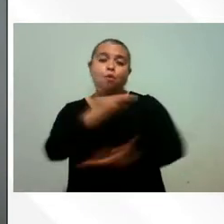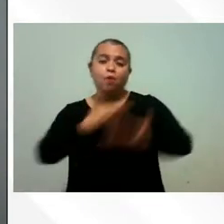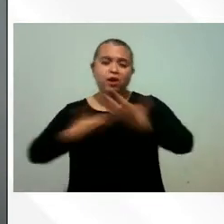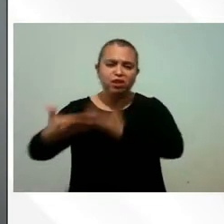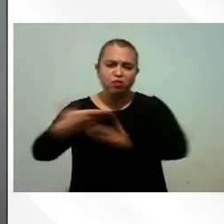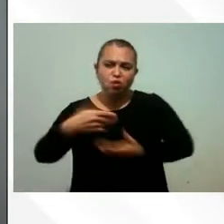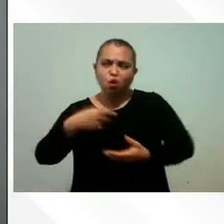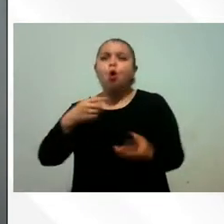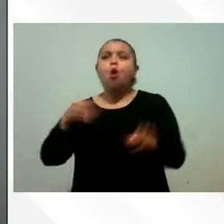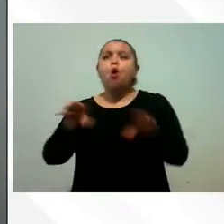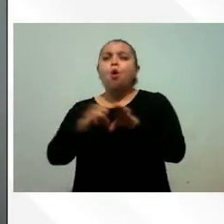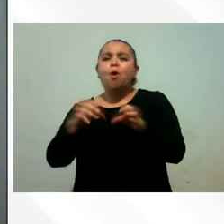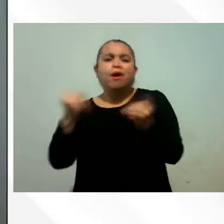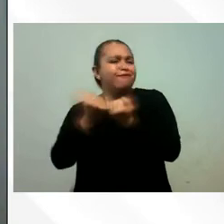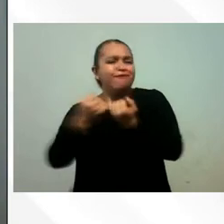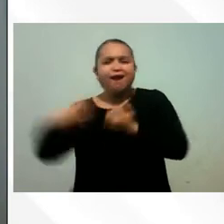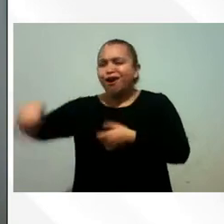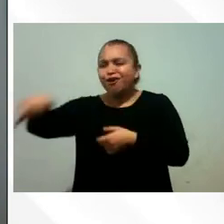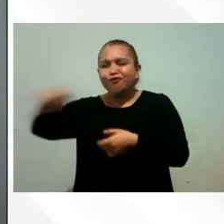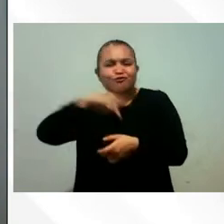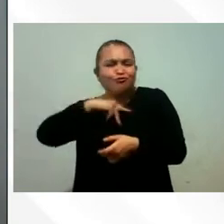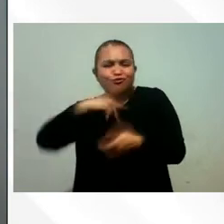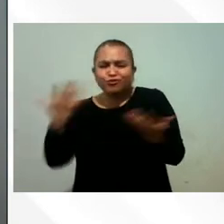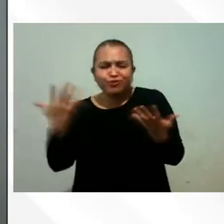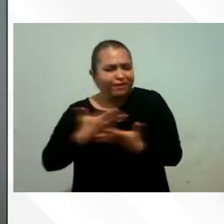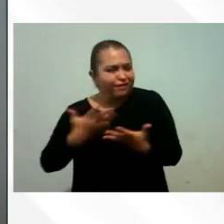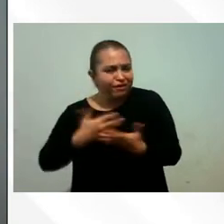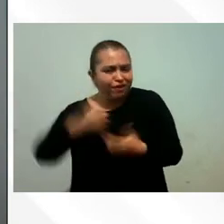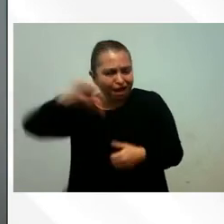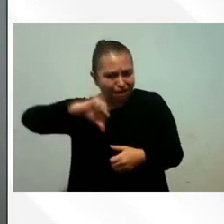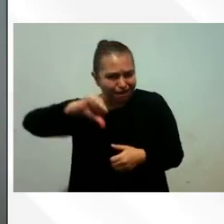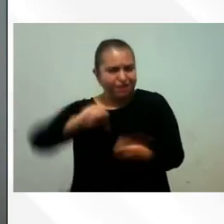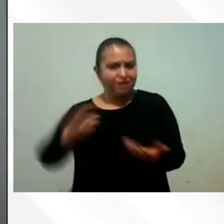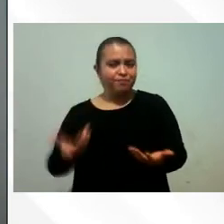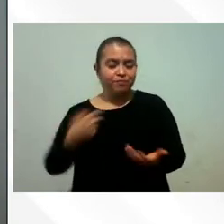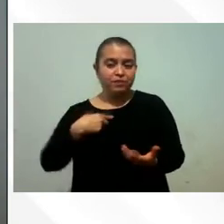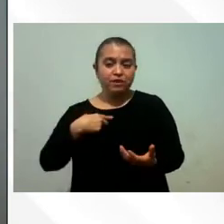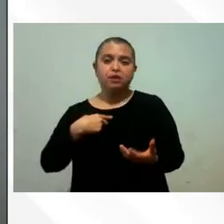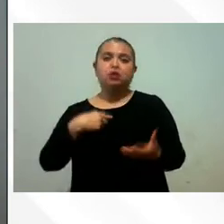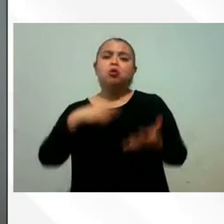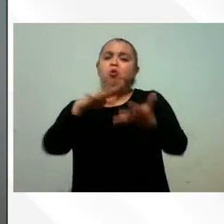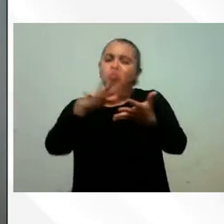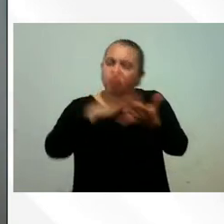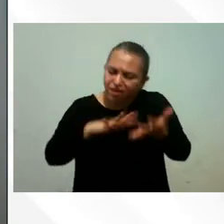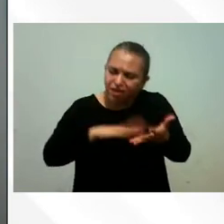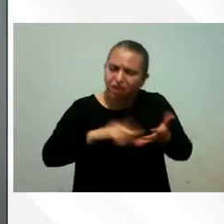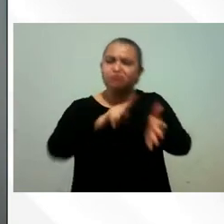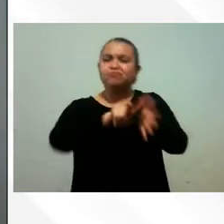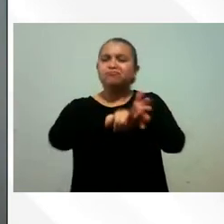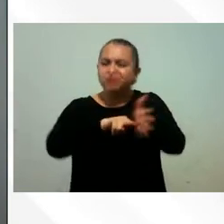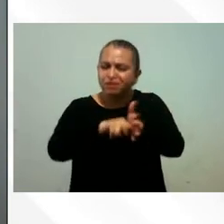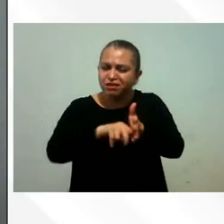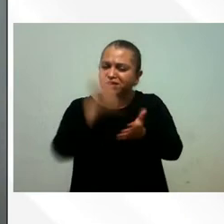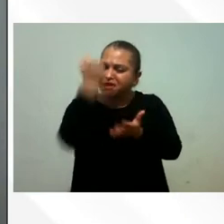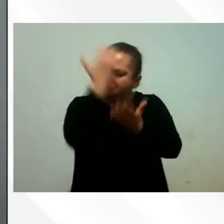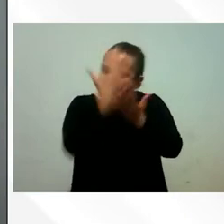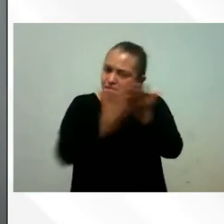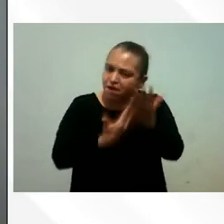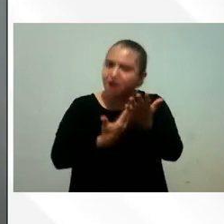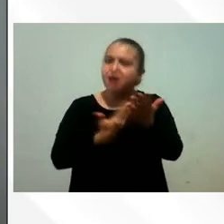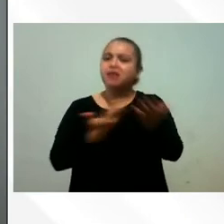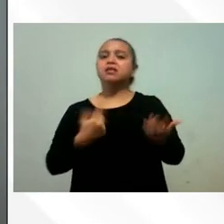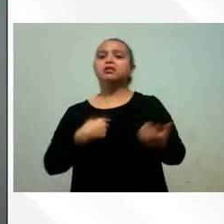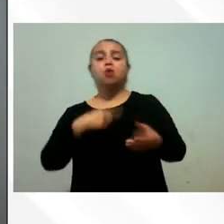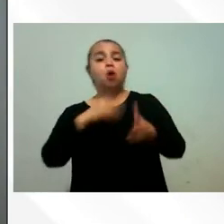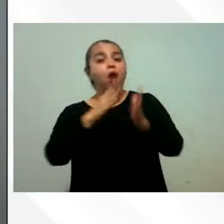¿no? Utilizamos un pequeño texto. Ustedes lo pueden hacer con textos, con videos, con imágenes, hasta de los propios